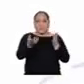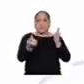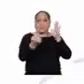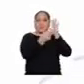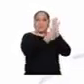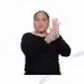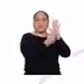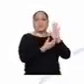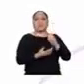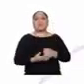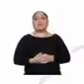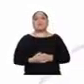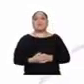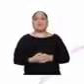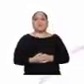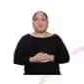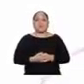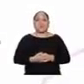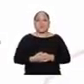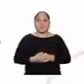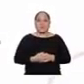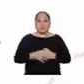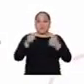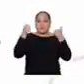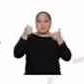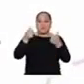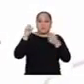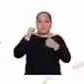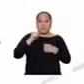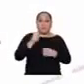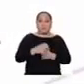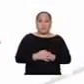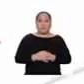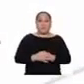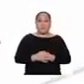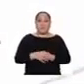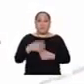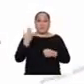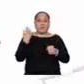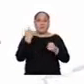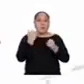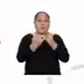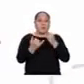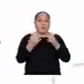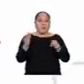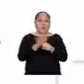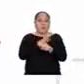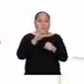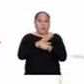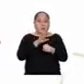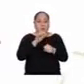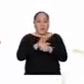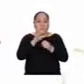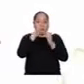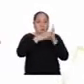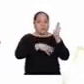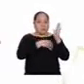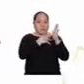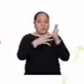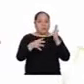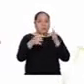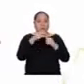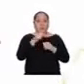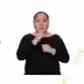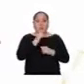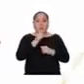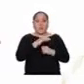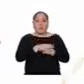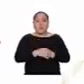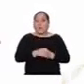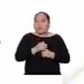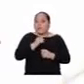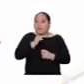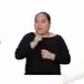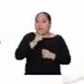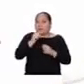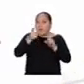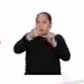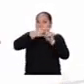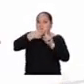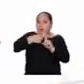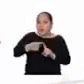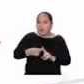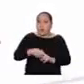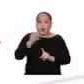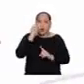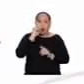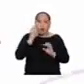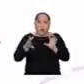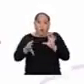quedaría algo así. Claro, y para completar la frecuencia acumulada, solo hace falta sumar o juntar